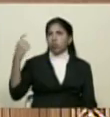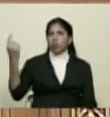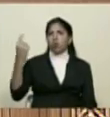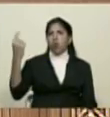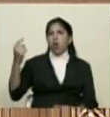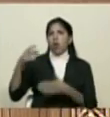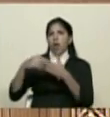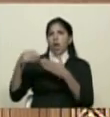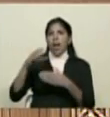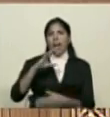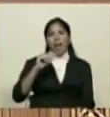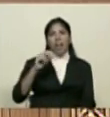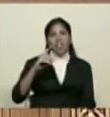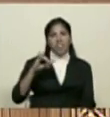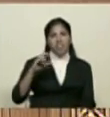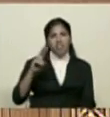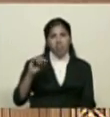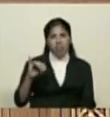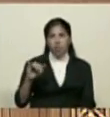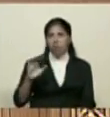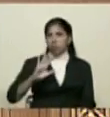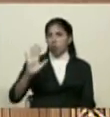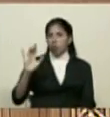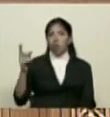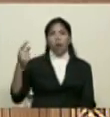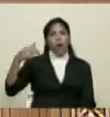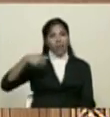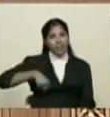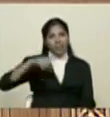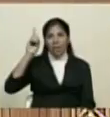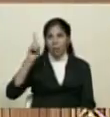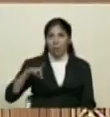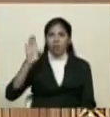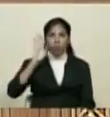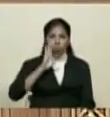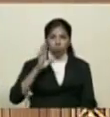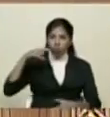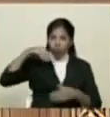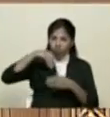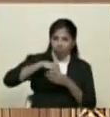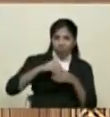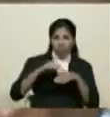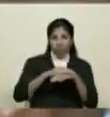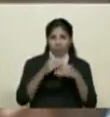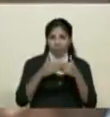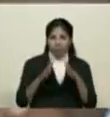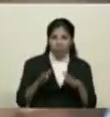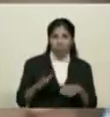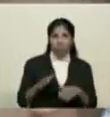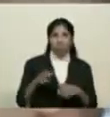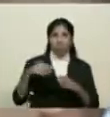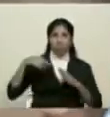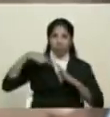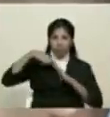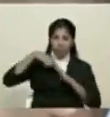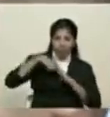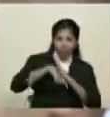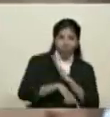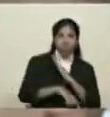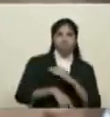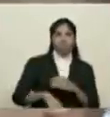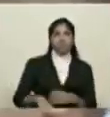Entonces aquí tiene que haber justicia. Yo pido el apoyo de todos ustedes para llegar aquí hasta el fondo. Aquí no puede venir